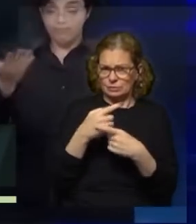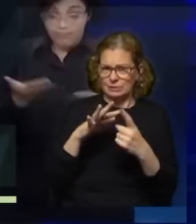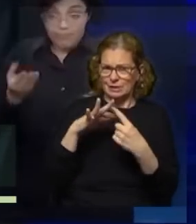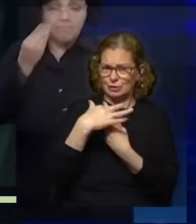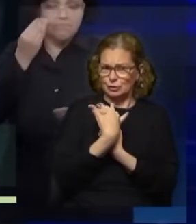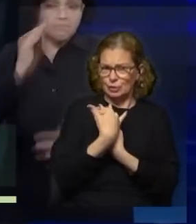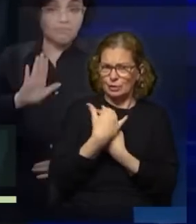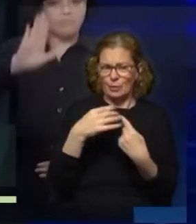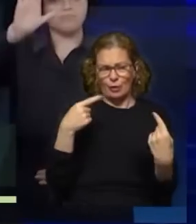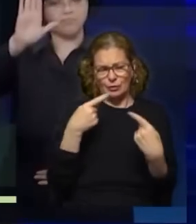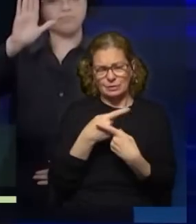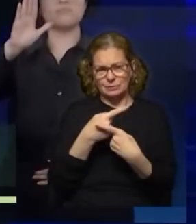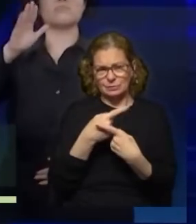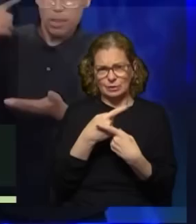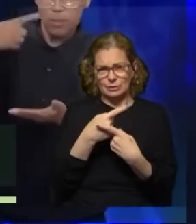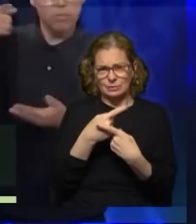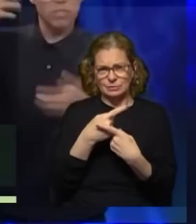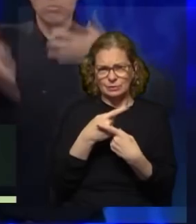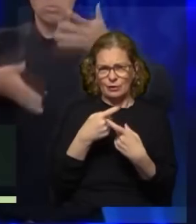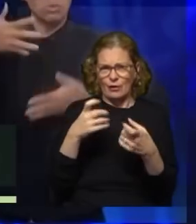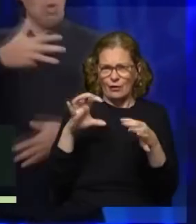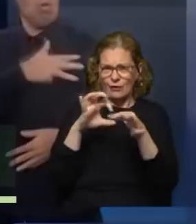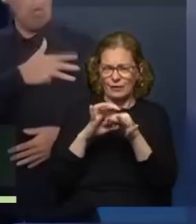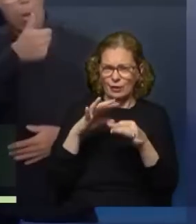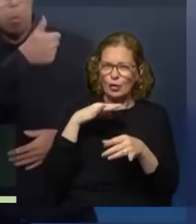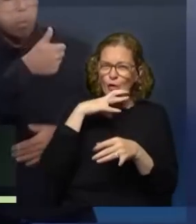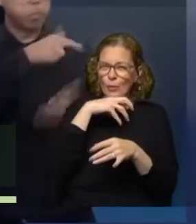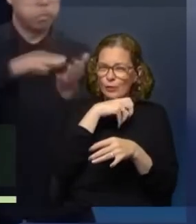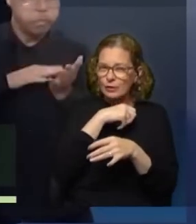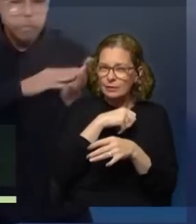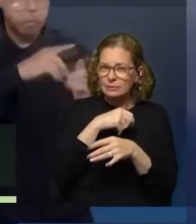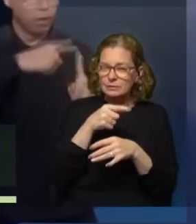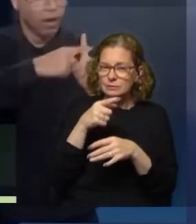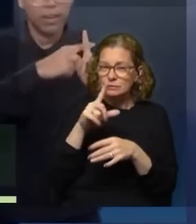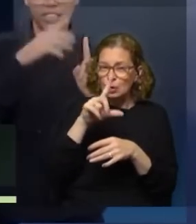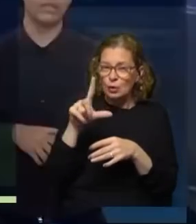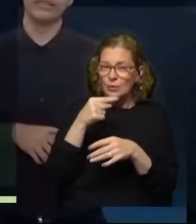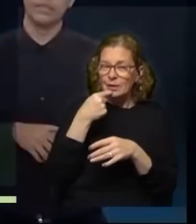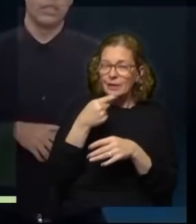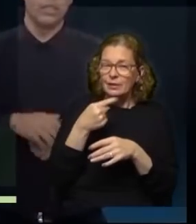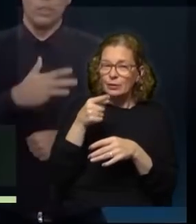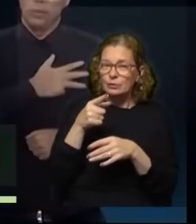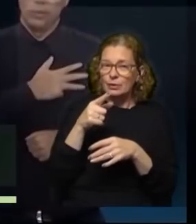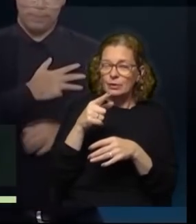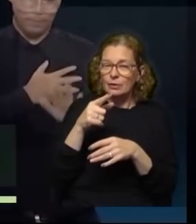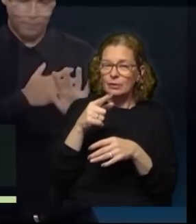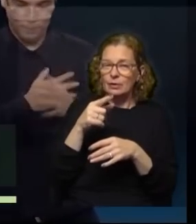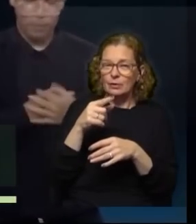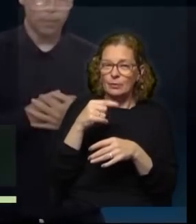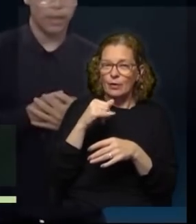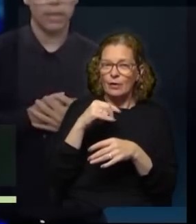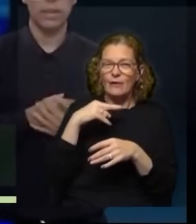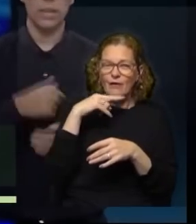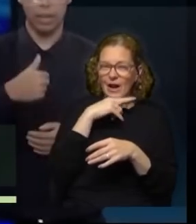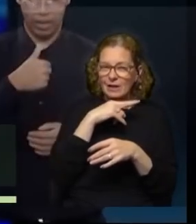incluyendo acusaciones de canibalismo o vínculos con el crimen organizado Lula acusó al mandatario de sala El rey de la fake news y de